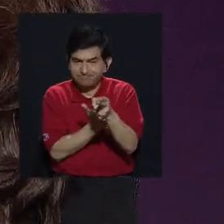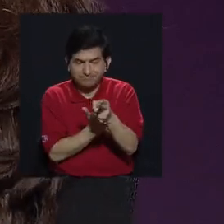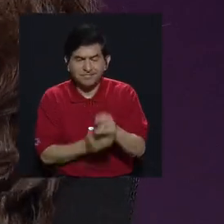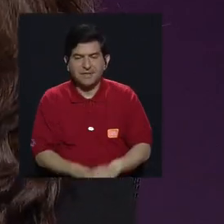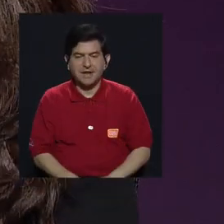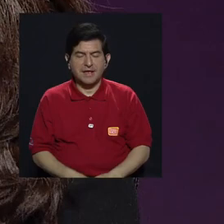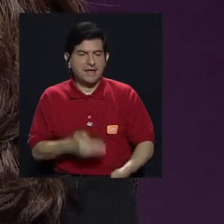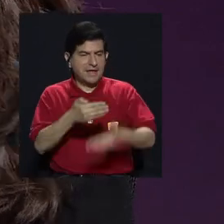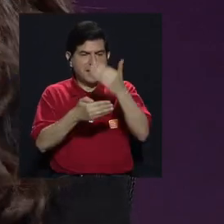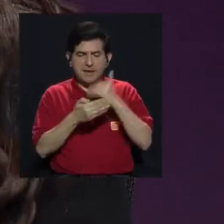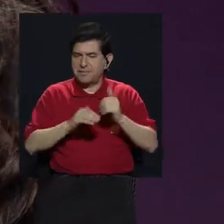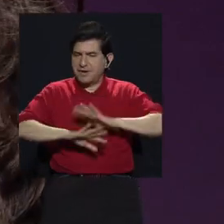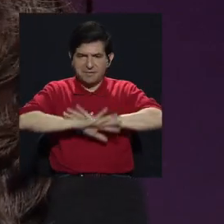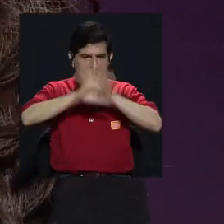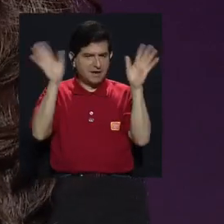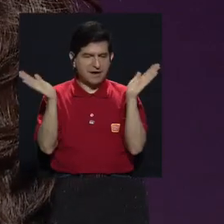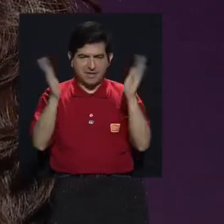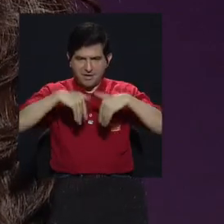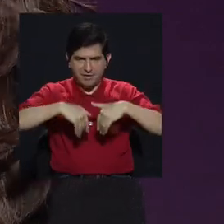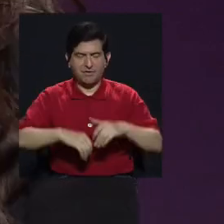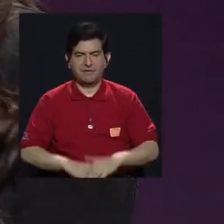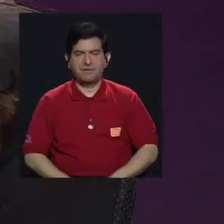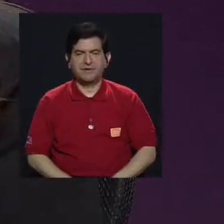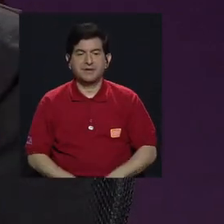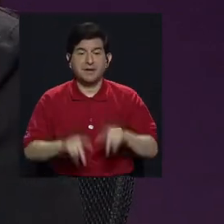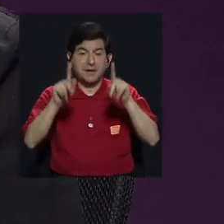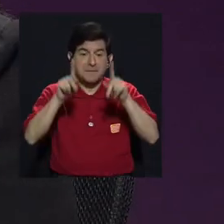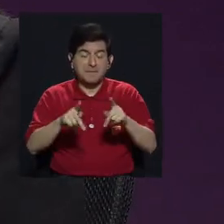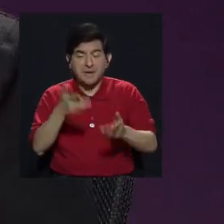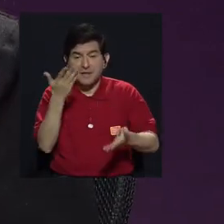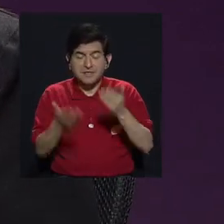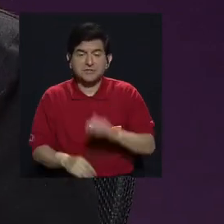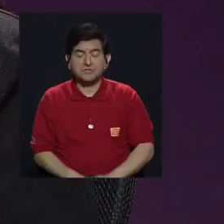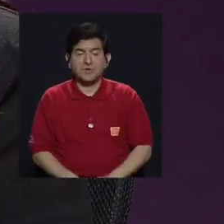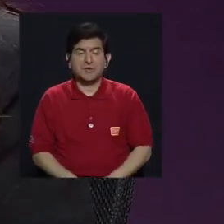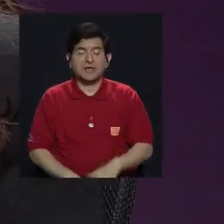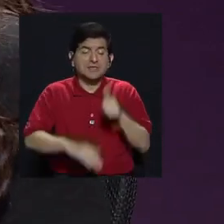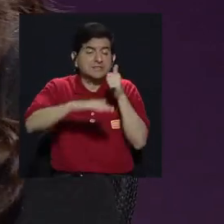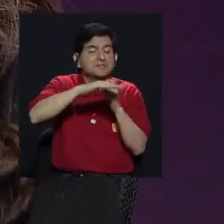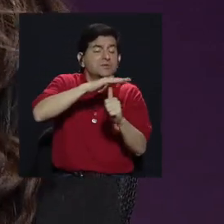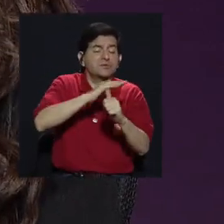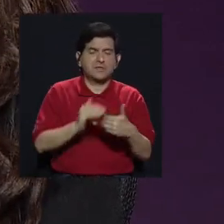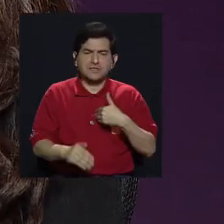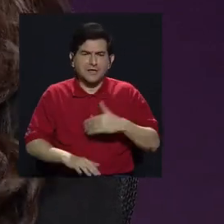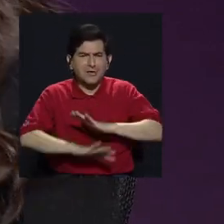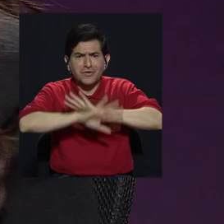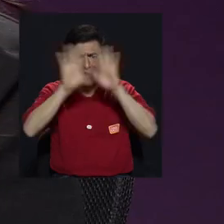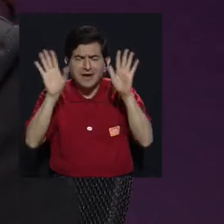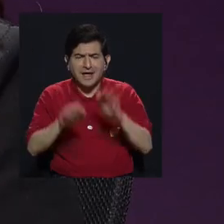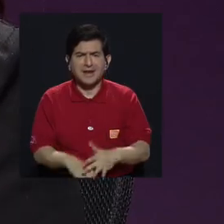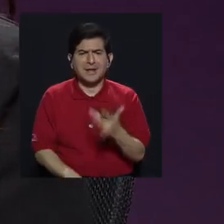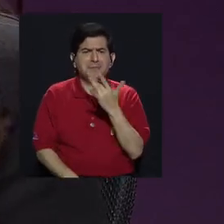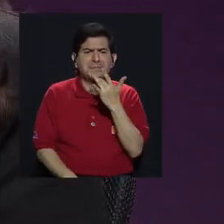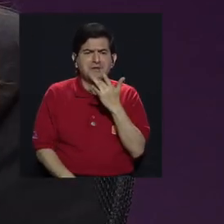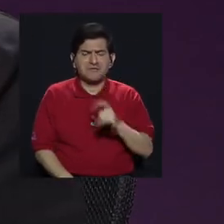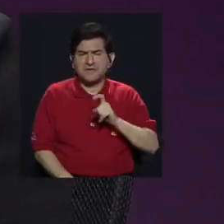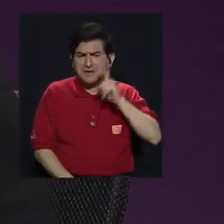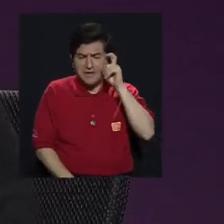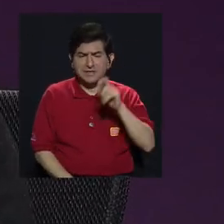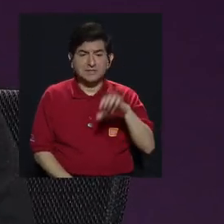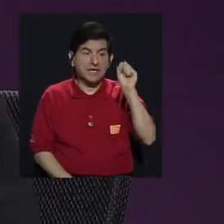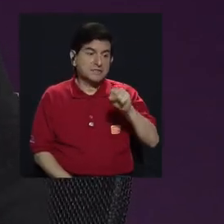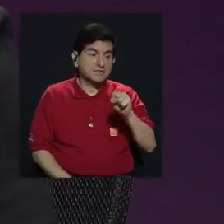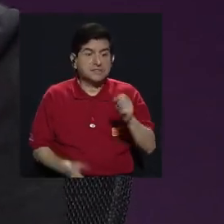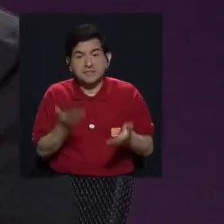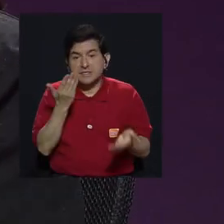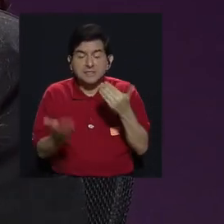y no hubo previamente una claridad. Hay personas, como decimos, que están en el closet, entonces si no tienen una claridad sobre su preferencia sexual, o sí la